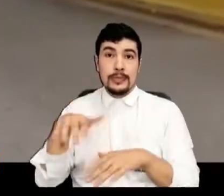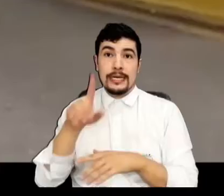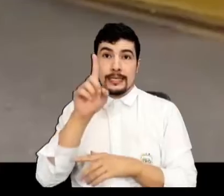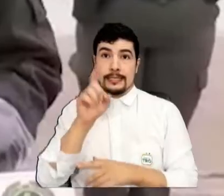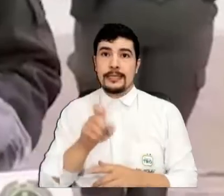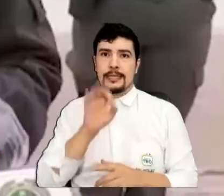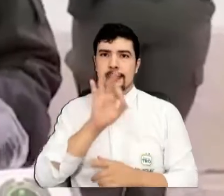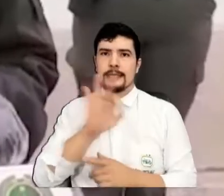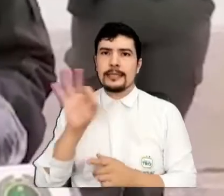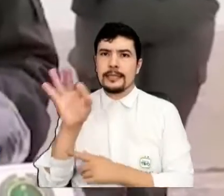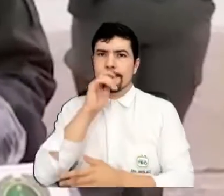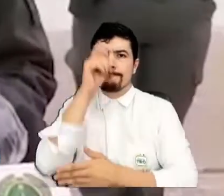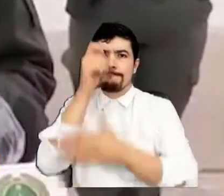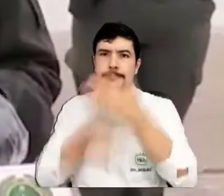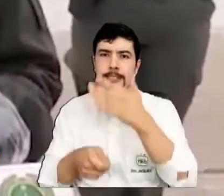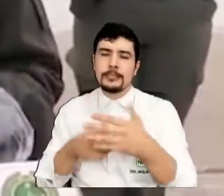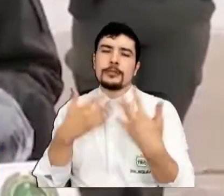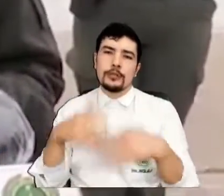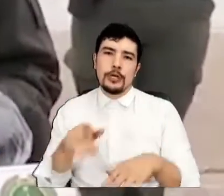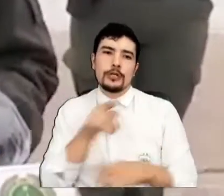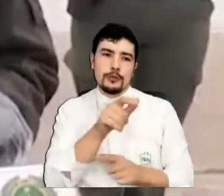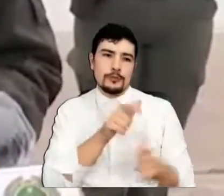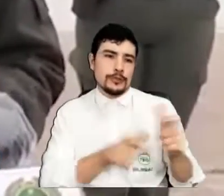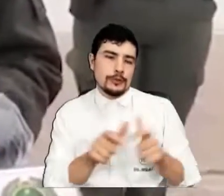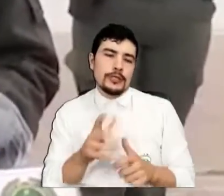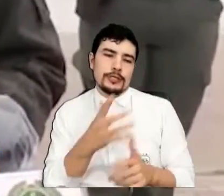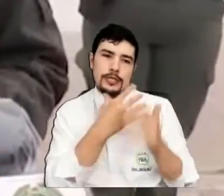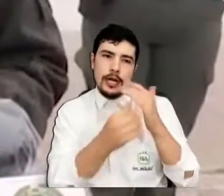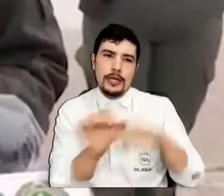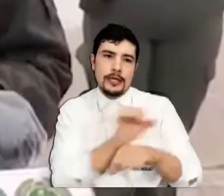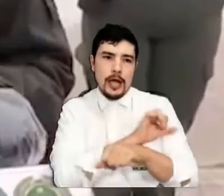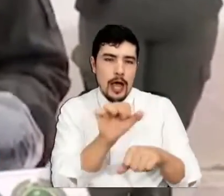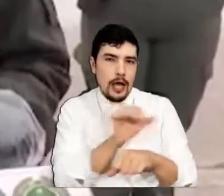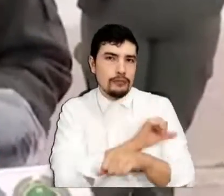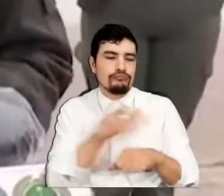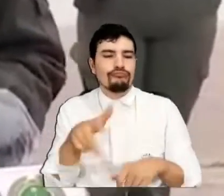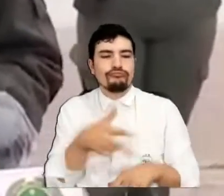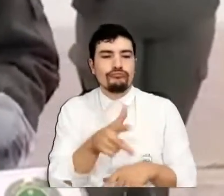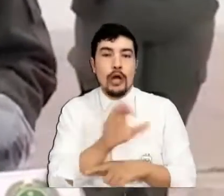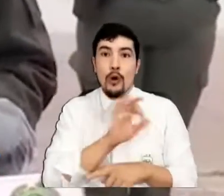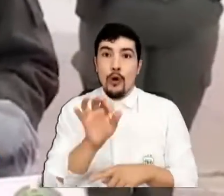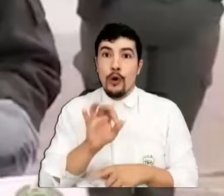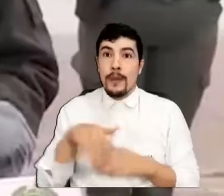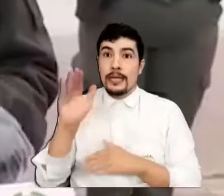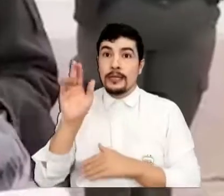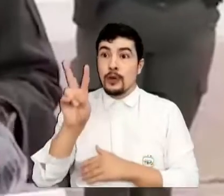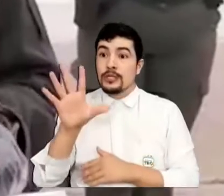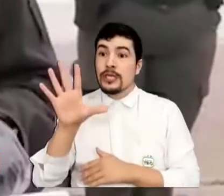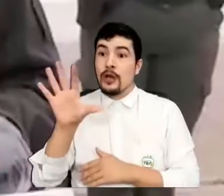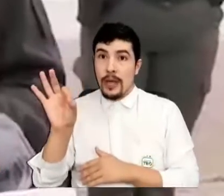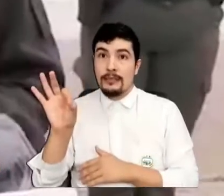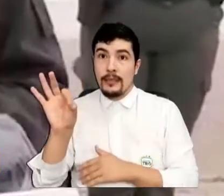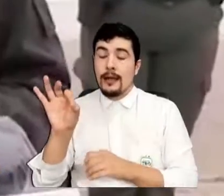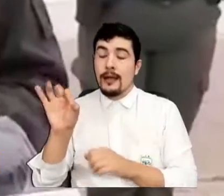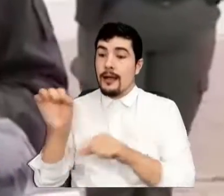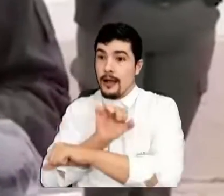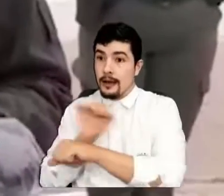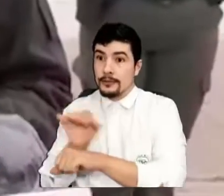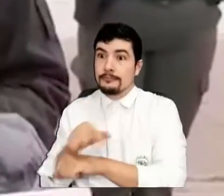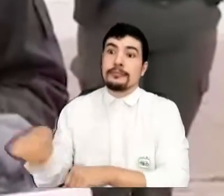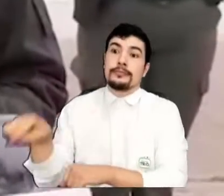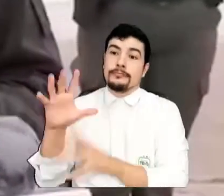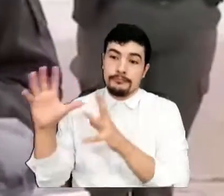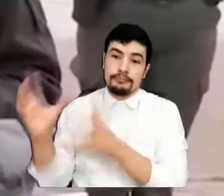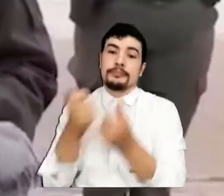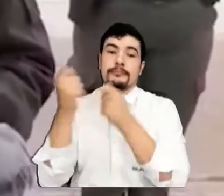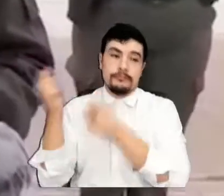estos días. Esas personas fueron objeto de comparendos por infracciones al Código Nacional de